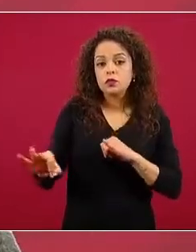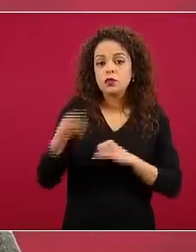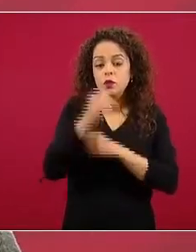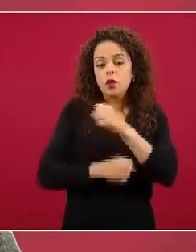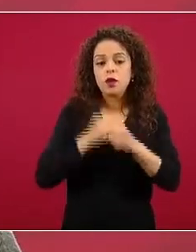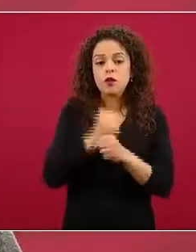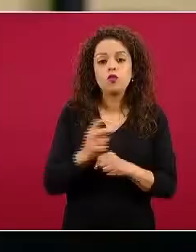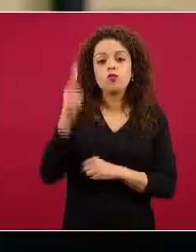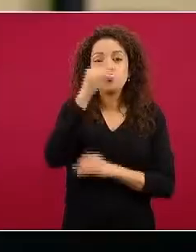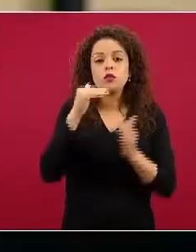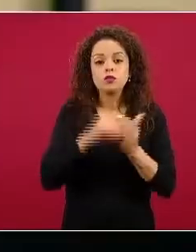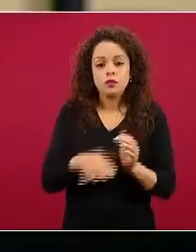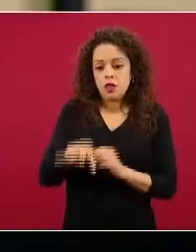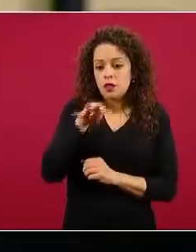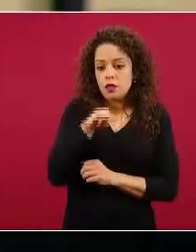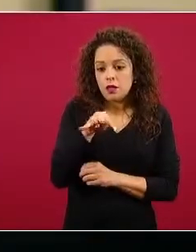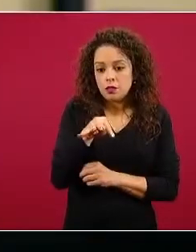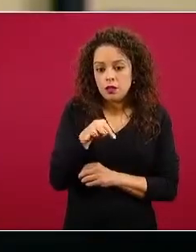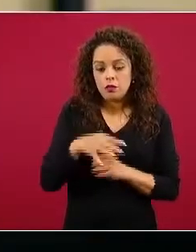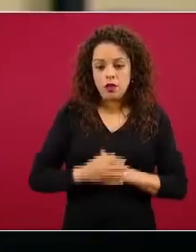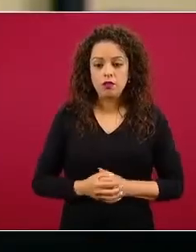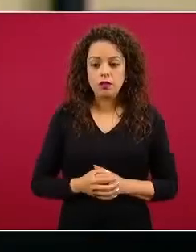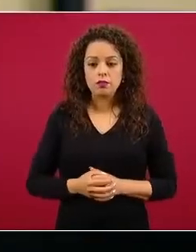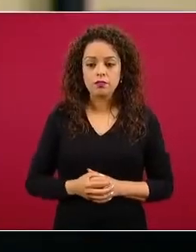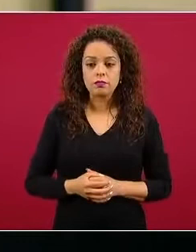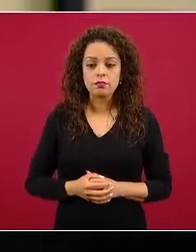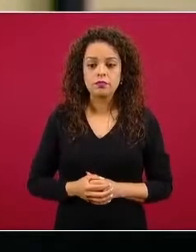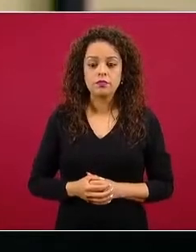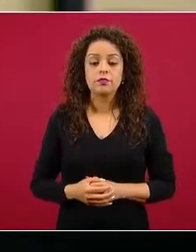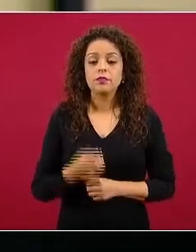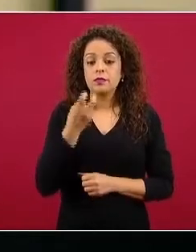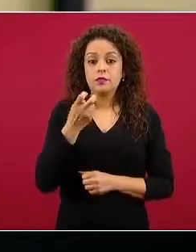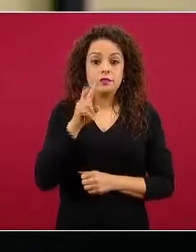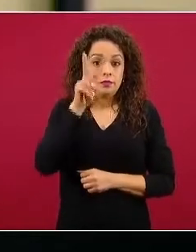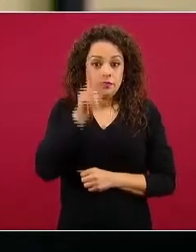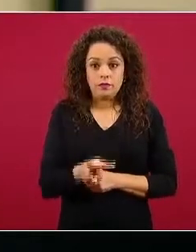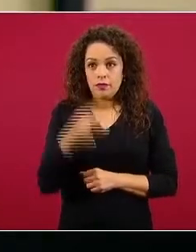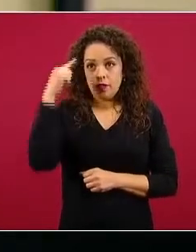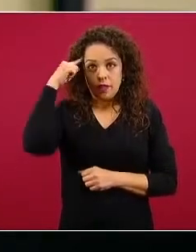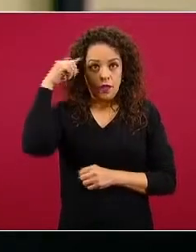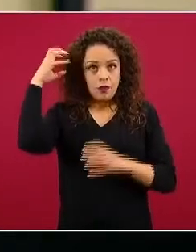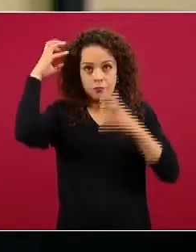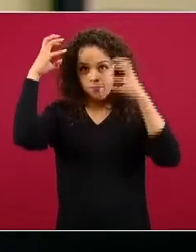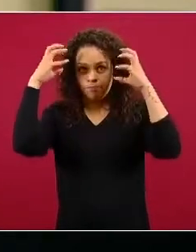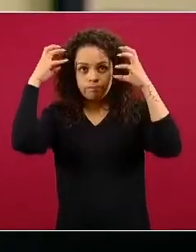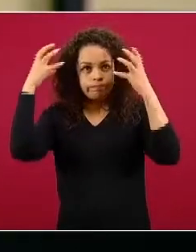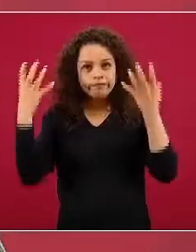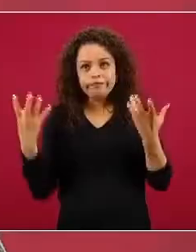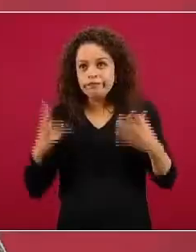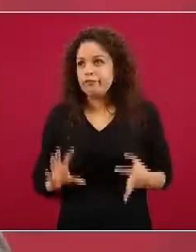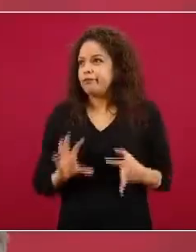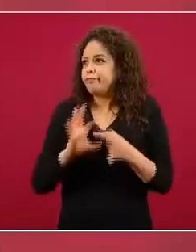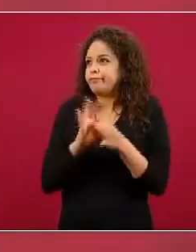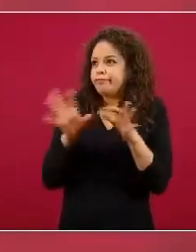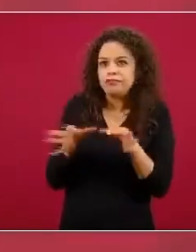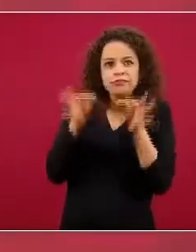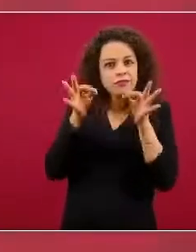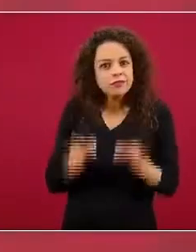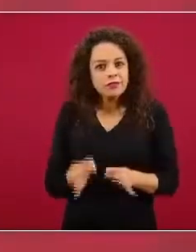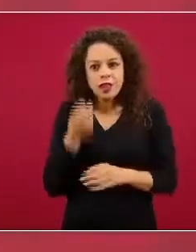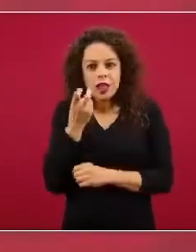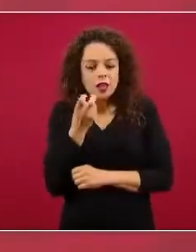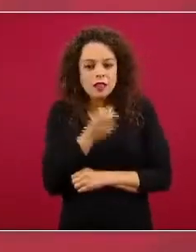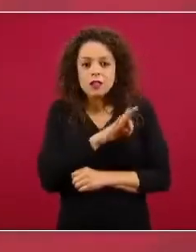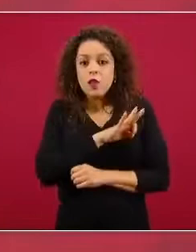Sería completamente fuera de un sentido racional, lógico, pensar que esto puede